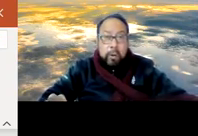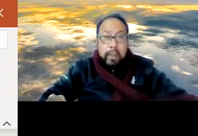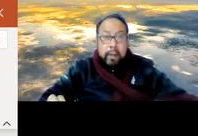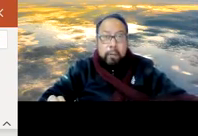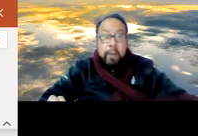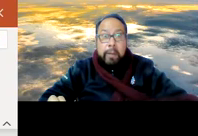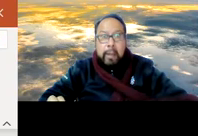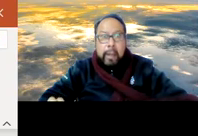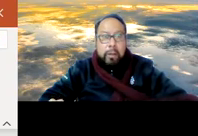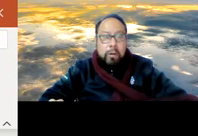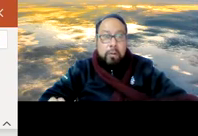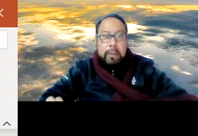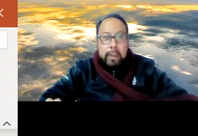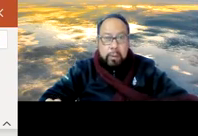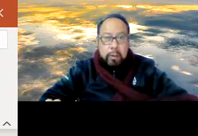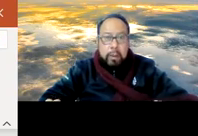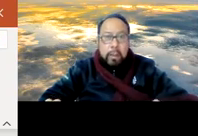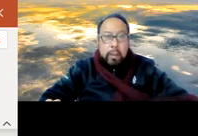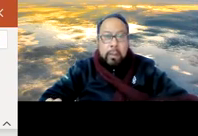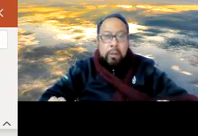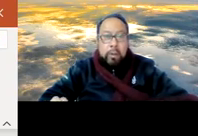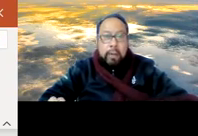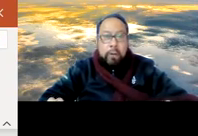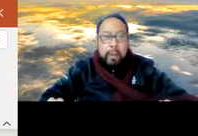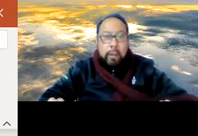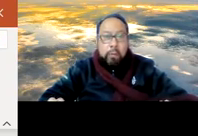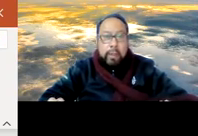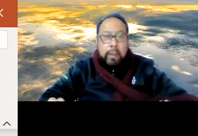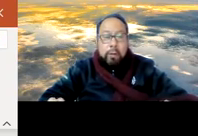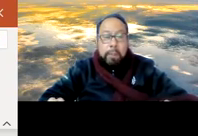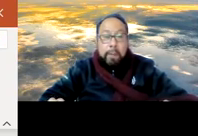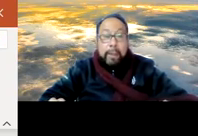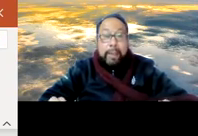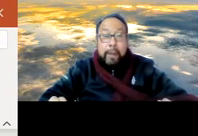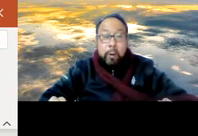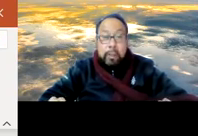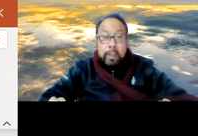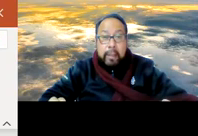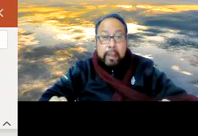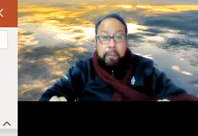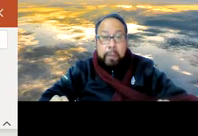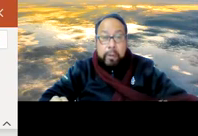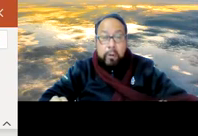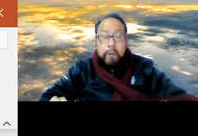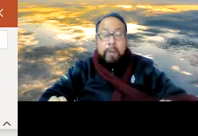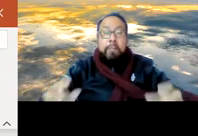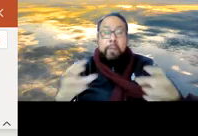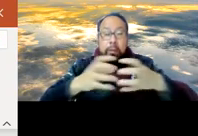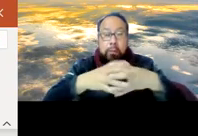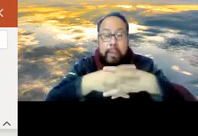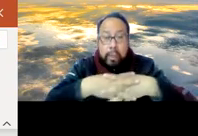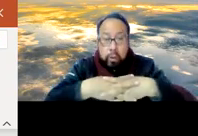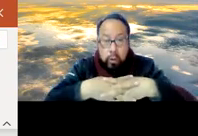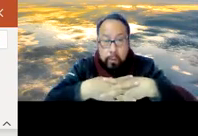y se reunían una vez al año, dos veces al año, y su única forma de comunicación para ver qué trabajos hacían era por medio